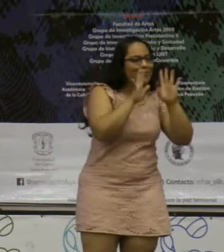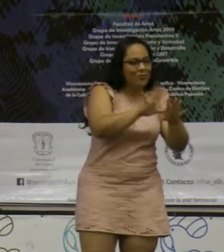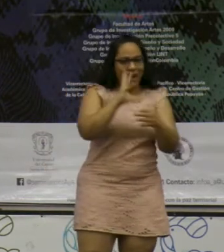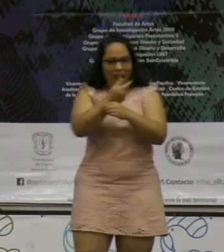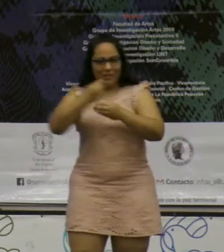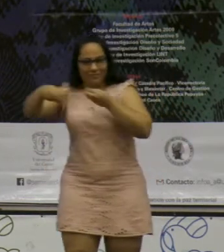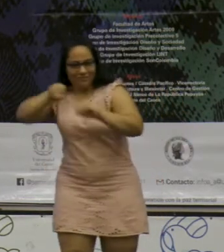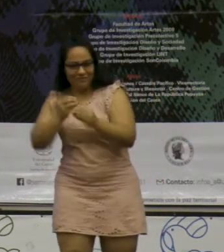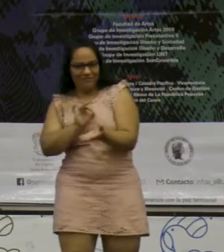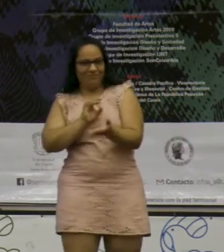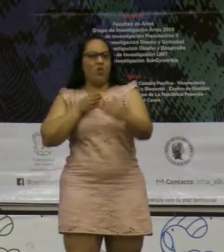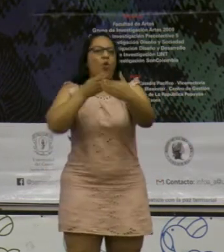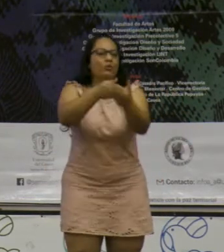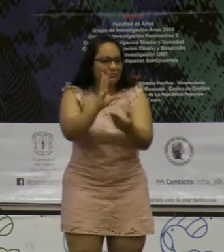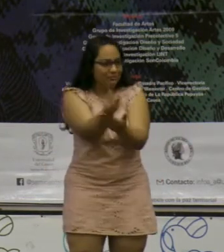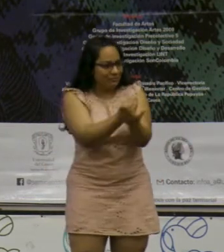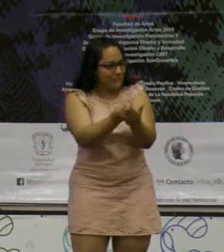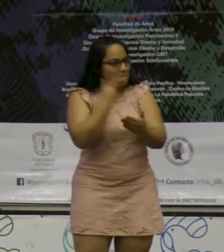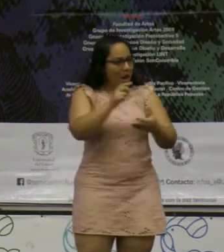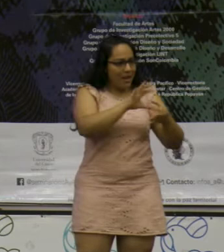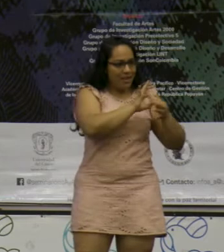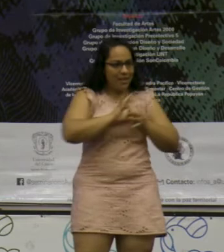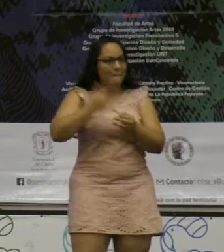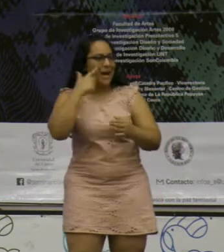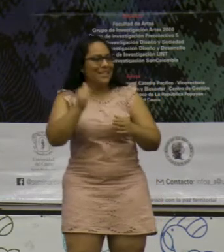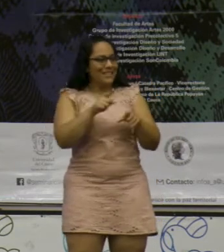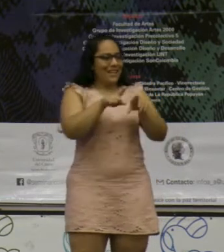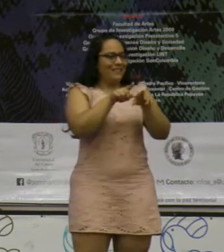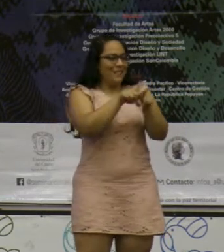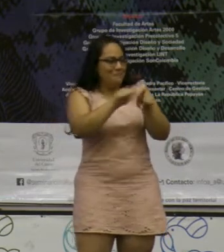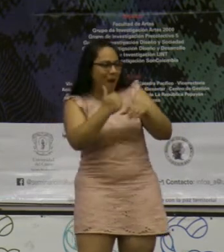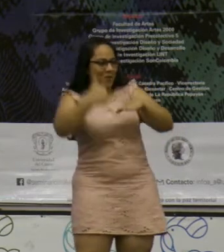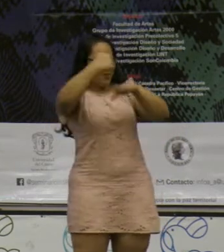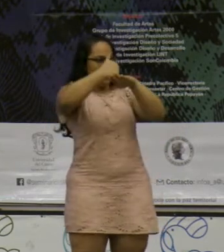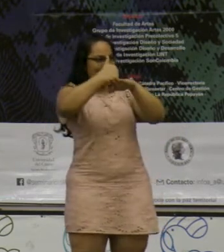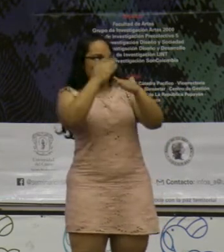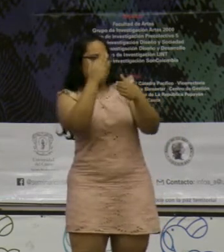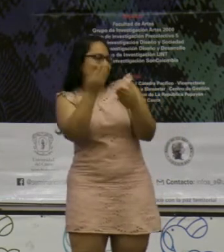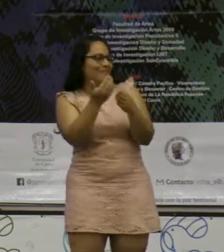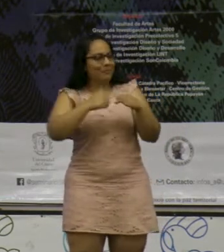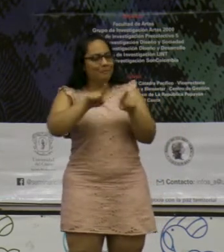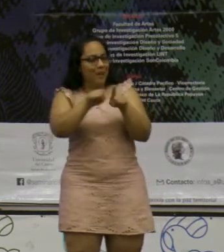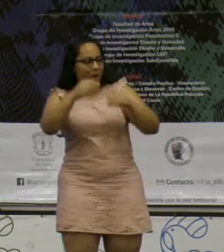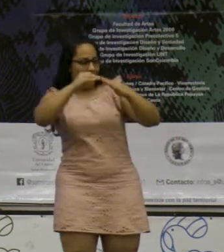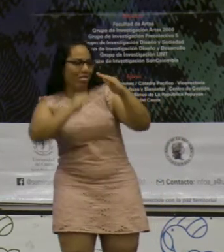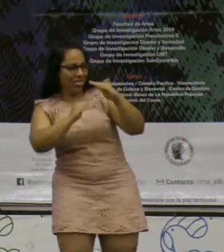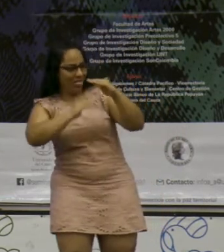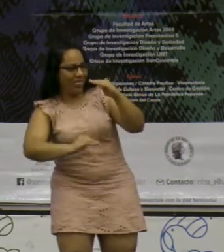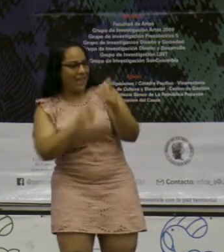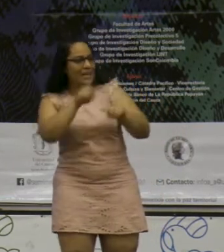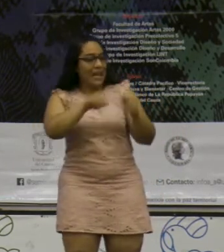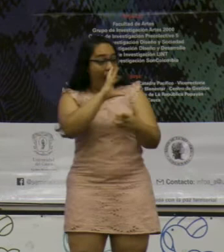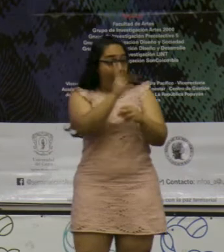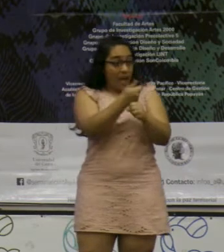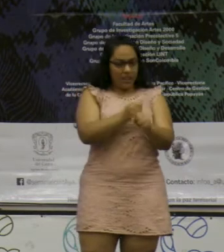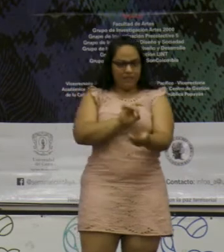dan el diseño, pareciera que es como la cadena entre hermano mayor, hermano del medio y hermano menor. Entonces las artes cascan durísimo al